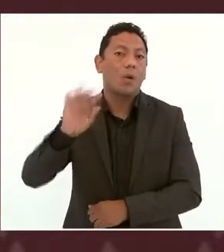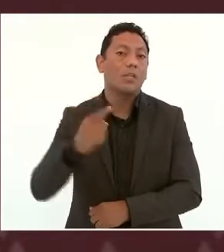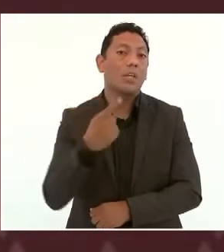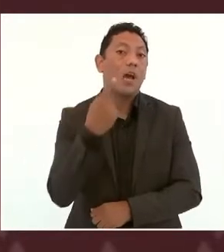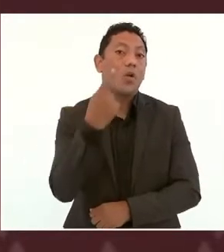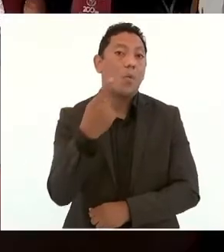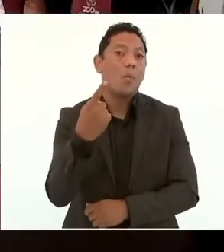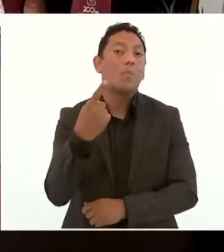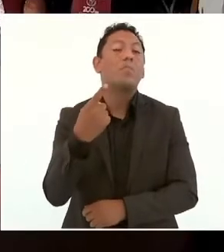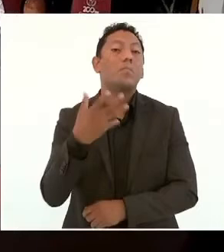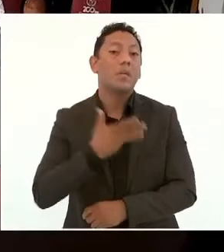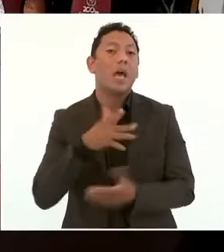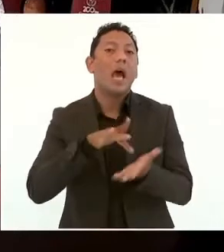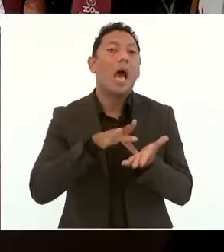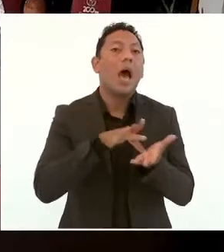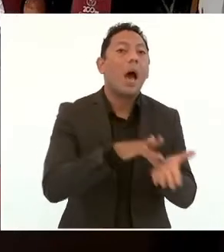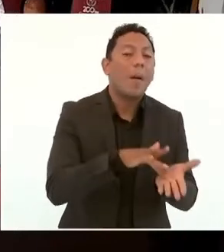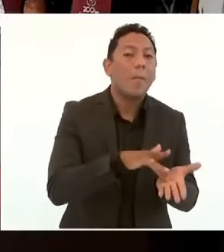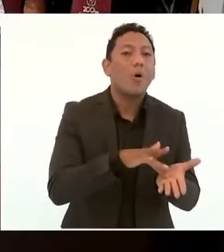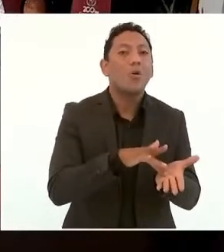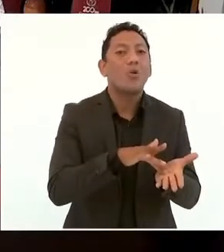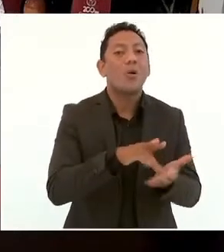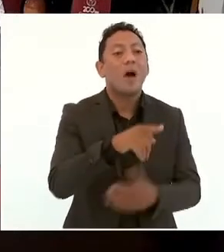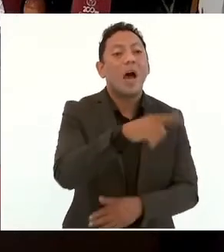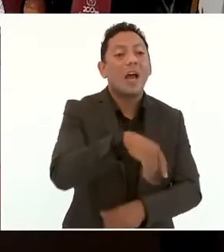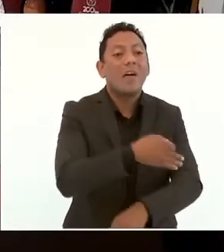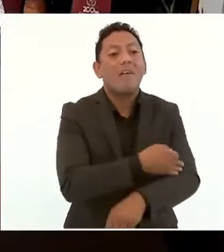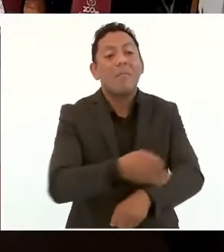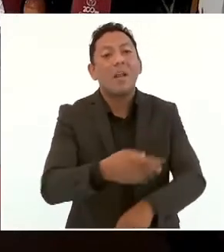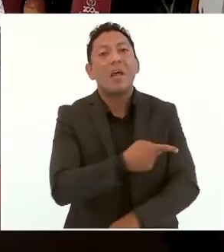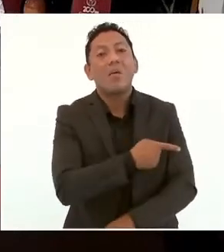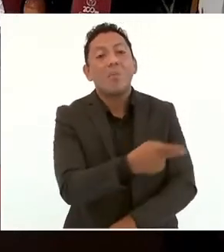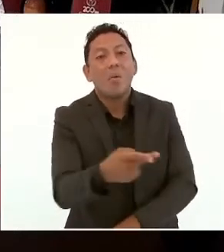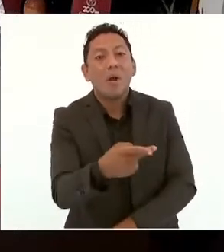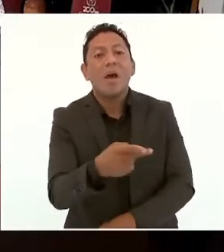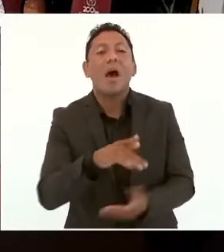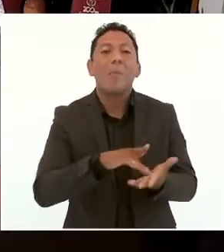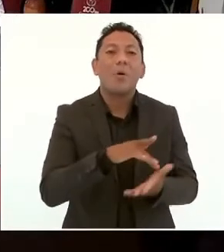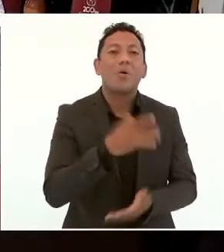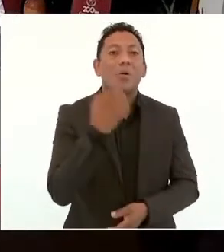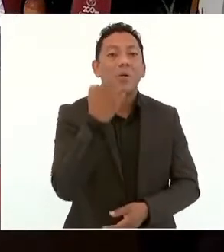675,241 becas a estudiantes de familias pobres,